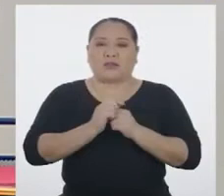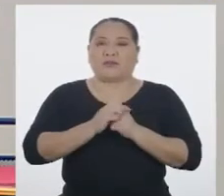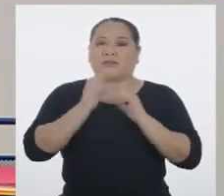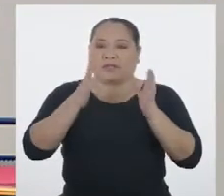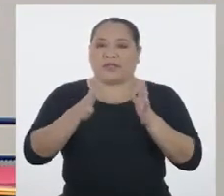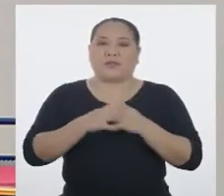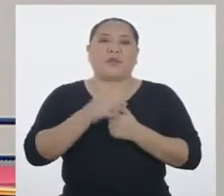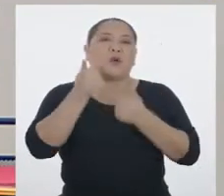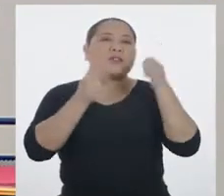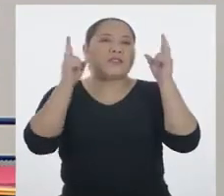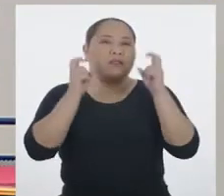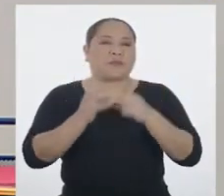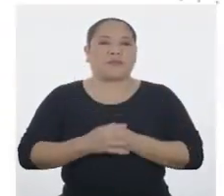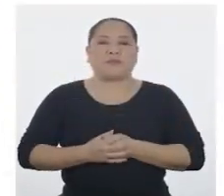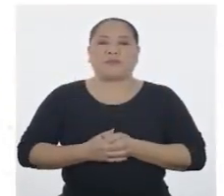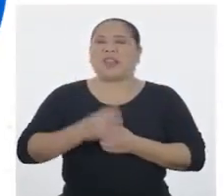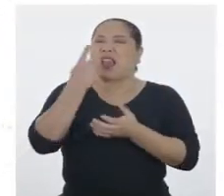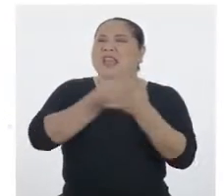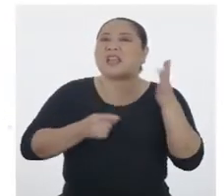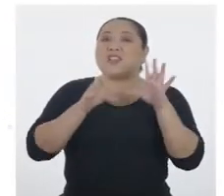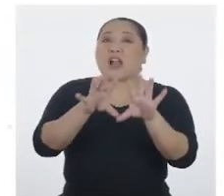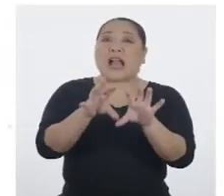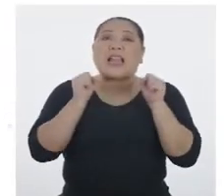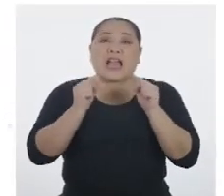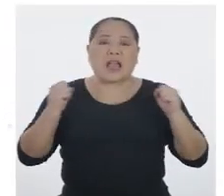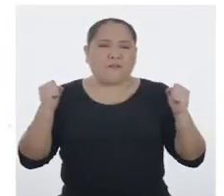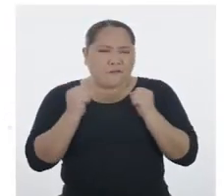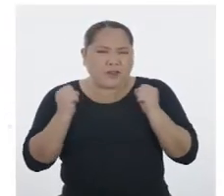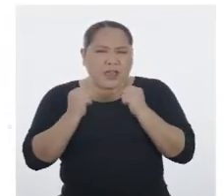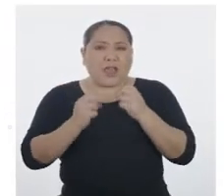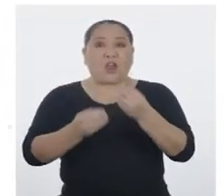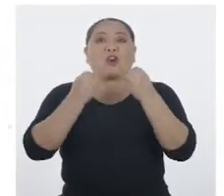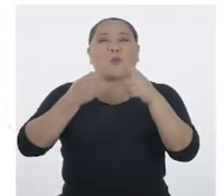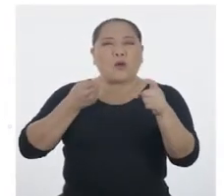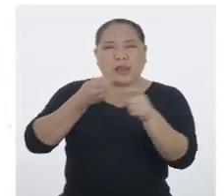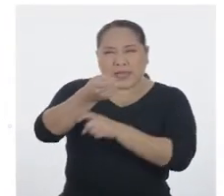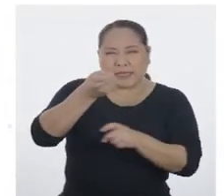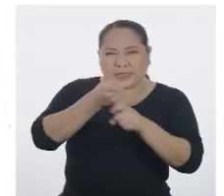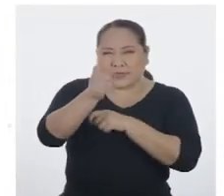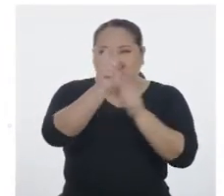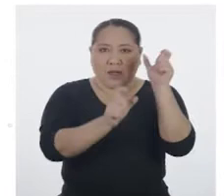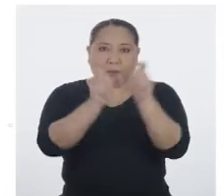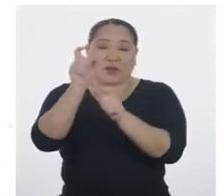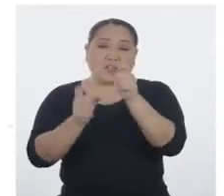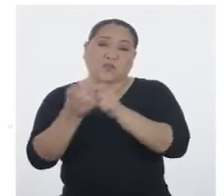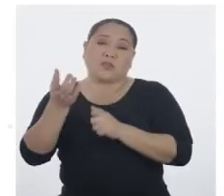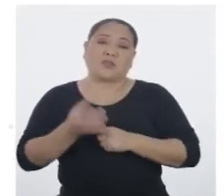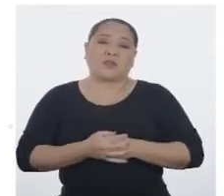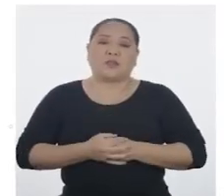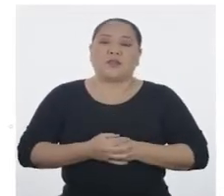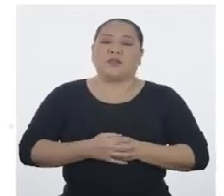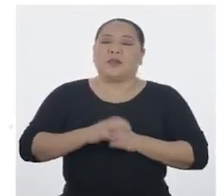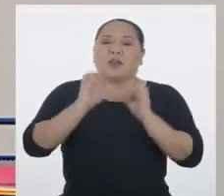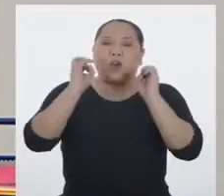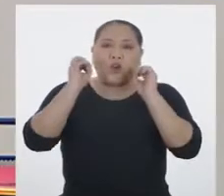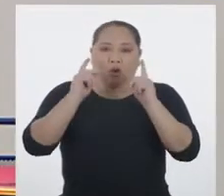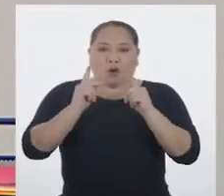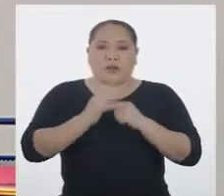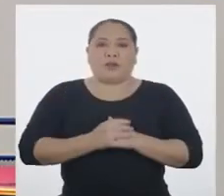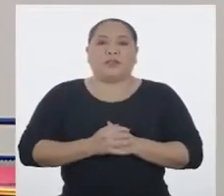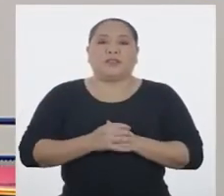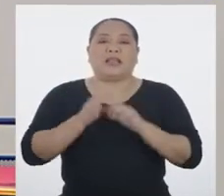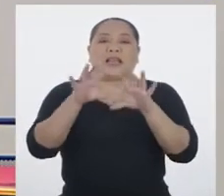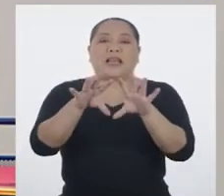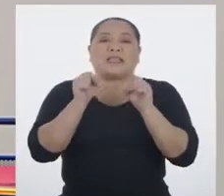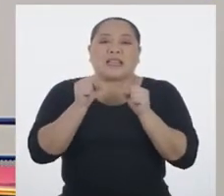Entonces, ¿cuál es el tema ahora? ¿Qué son las heladas y el friaje y cómo nos afectan a los seres vivos?